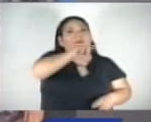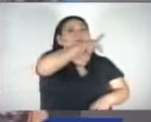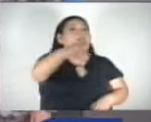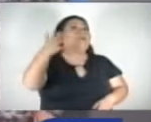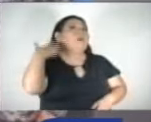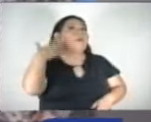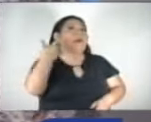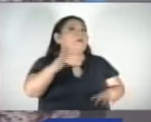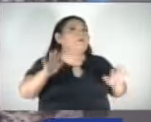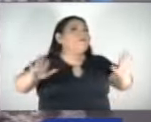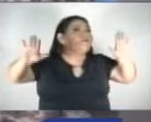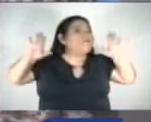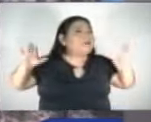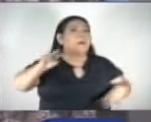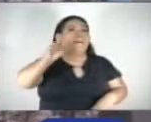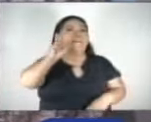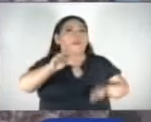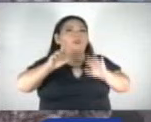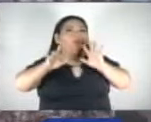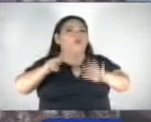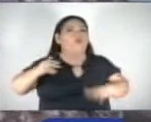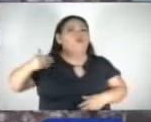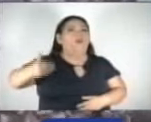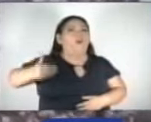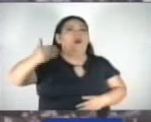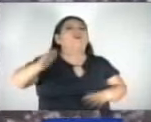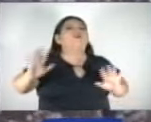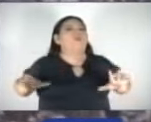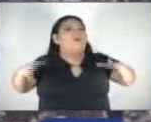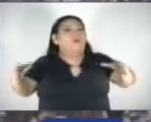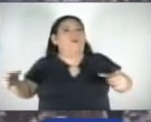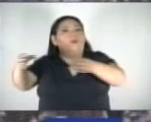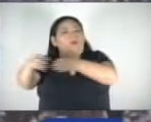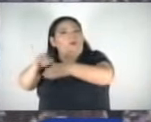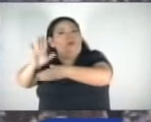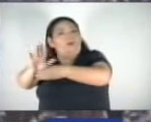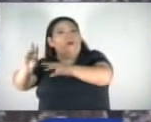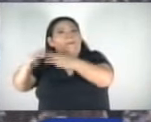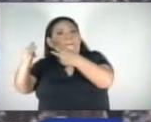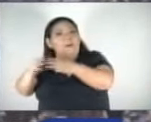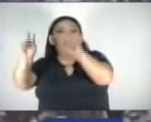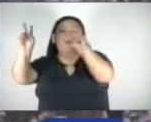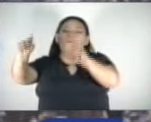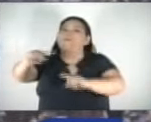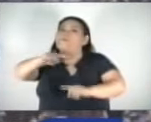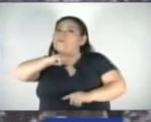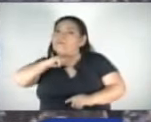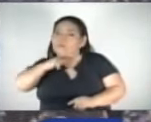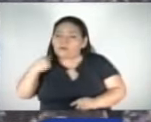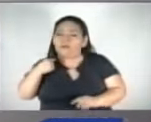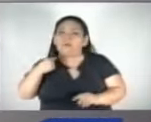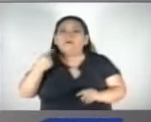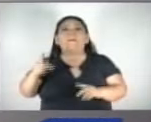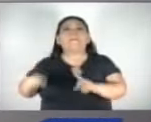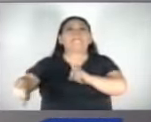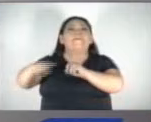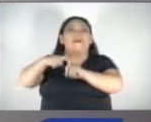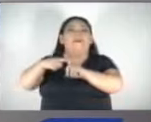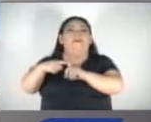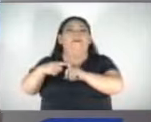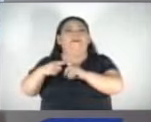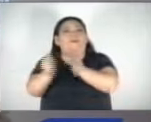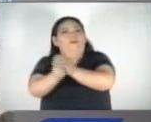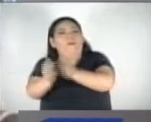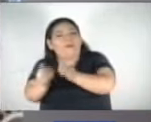que lo sentenció a 28 años de cárcel por organizaciones terroristas y homicidio agravado. Y se le sumarán